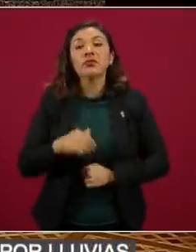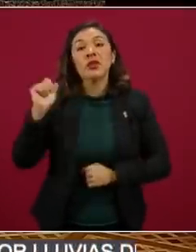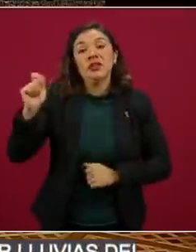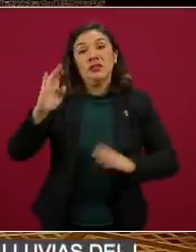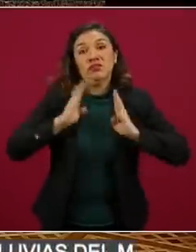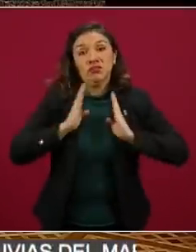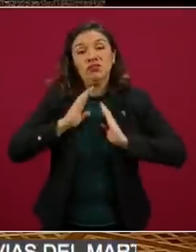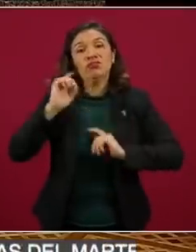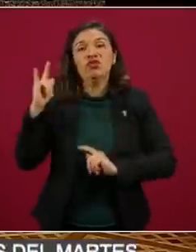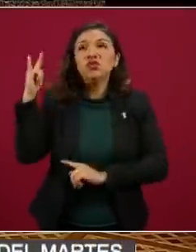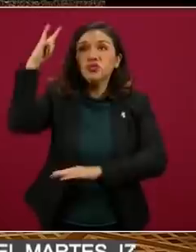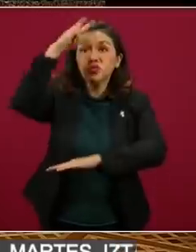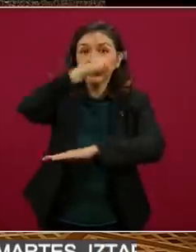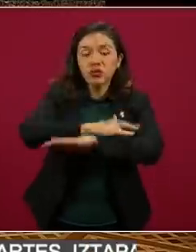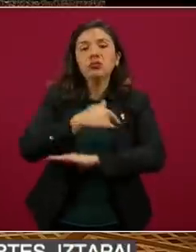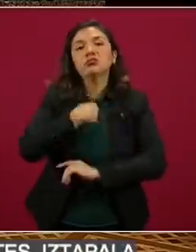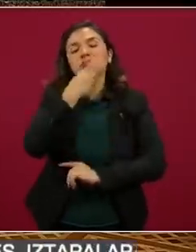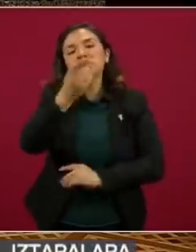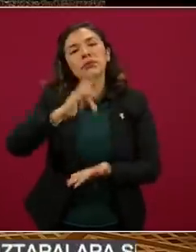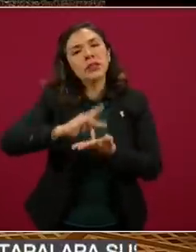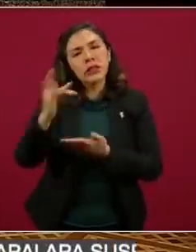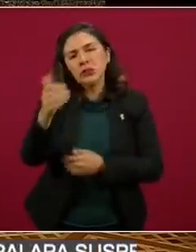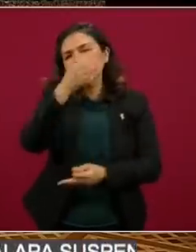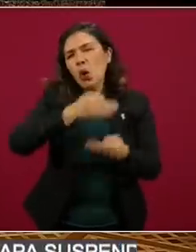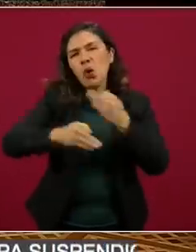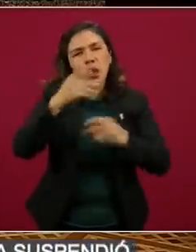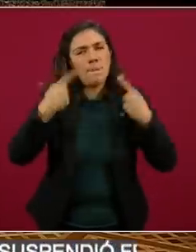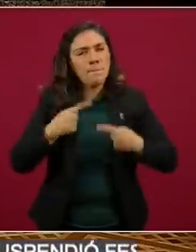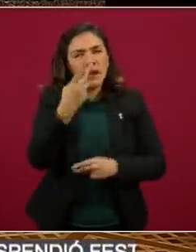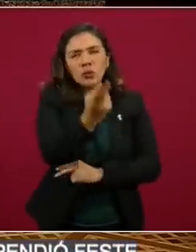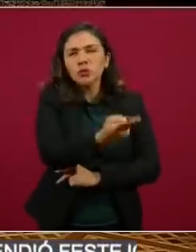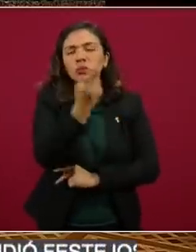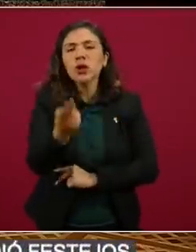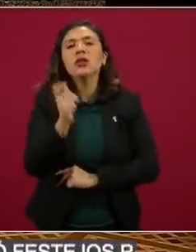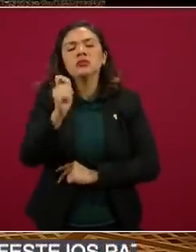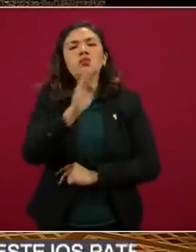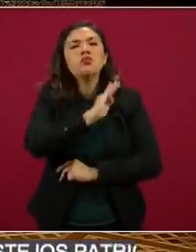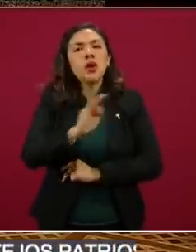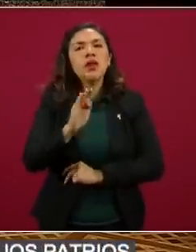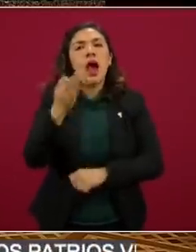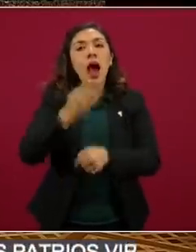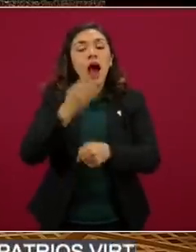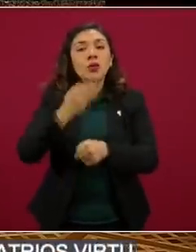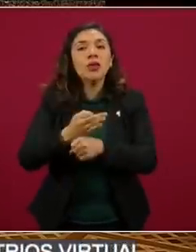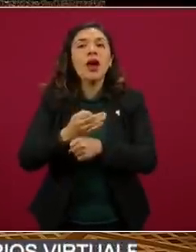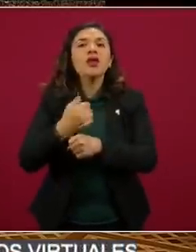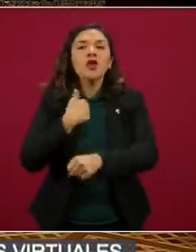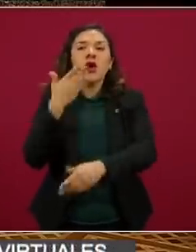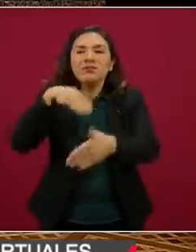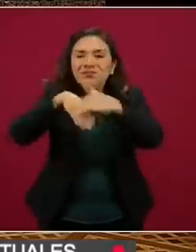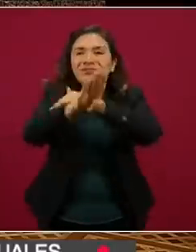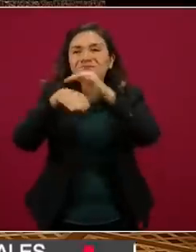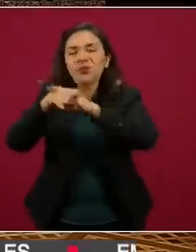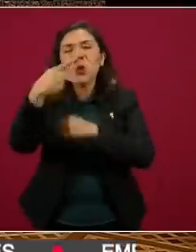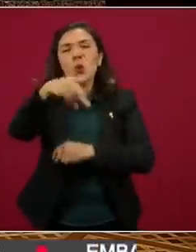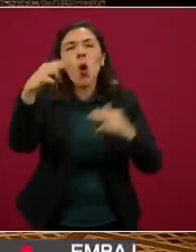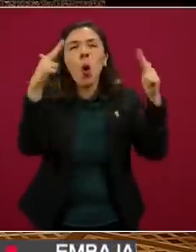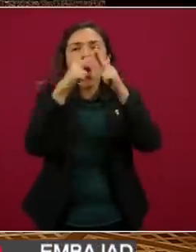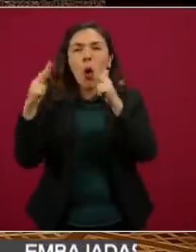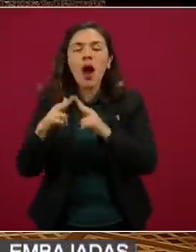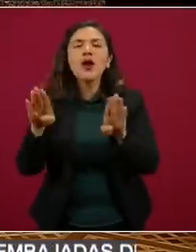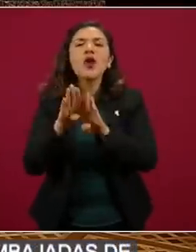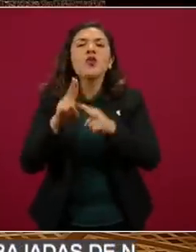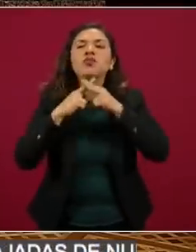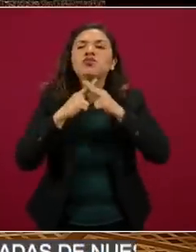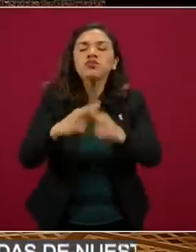ejército y fuerza aérea mexicanos les agradecemos a cada uno de ustedes el que nos permitan estar en estos momentos en sus hogares conmemorando